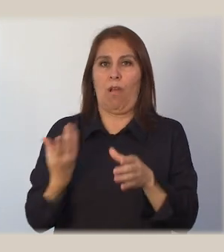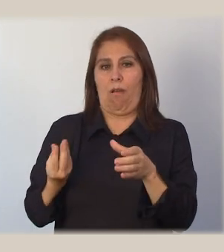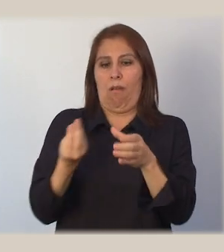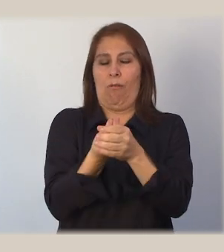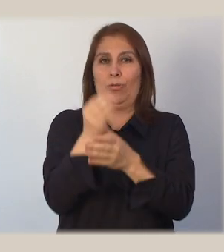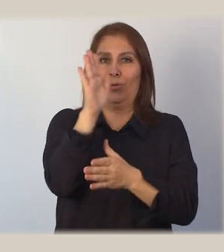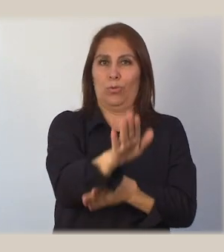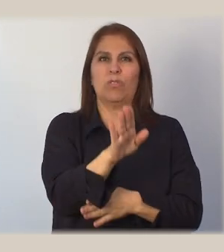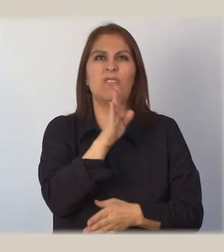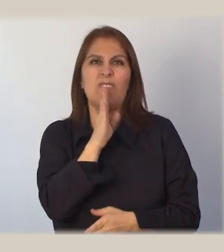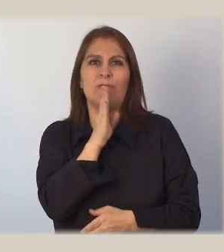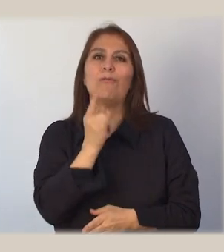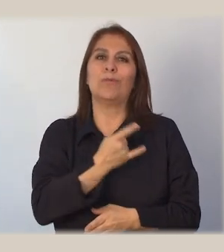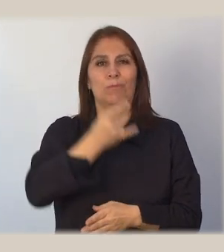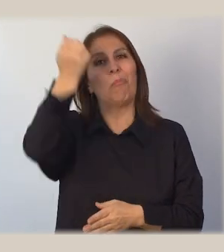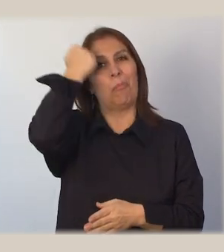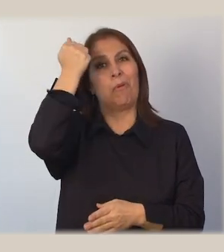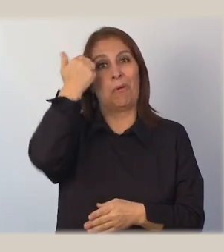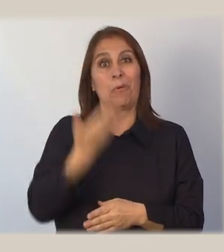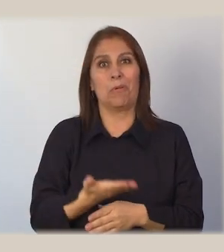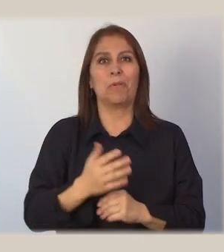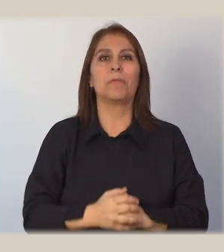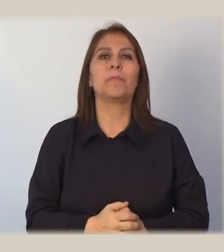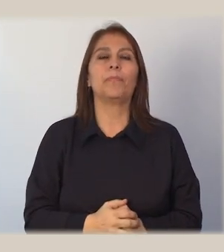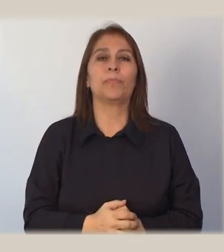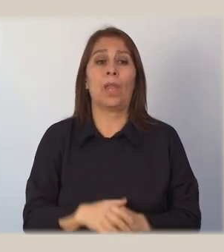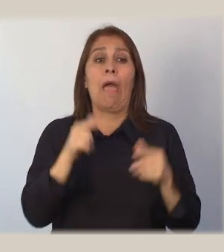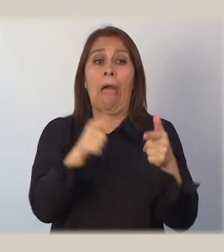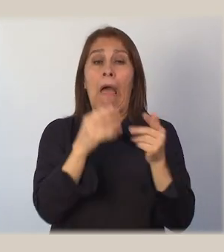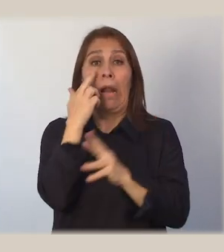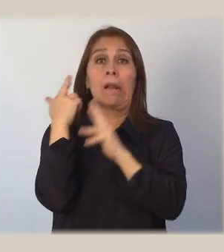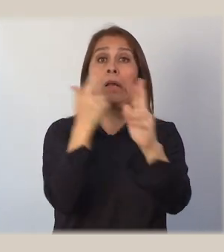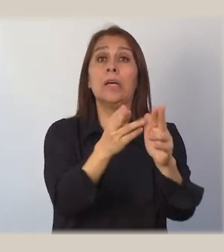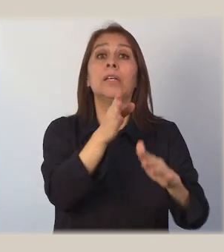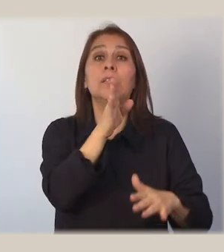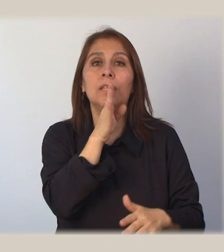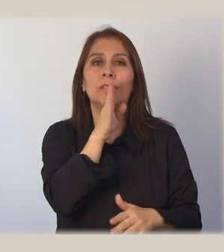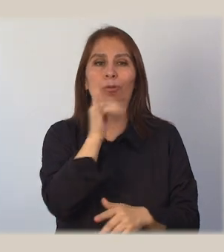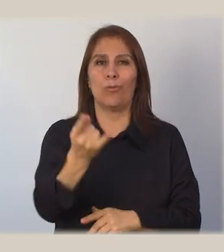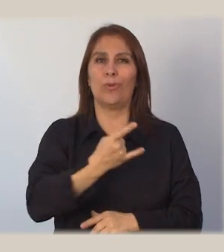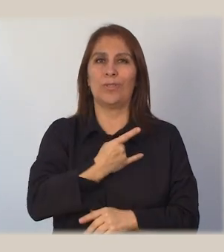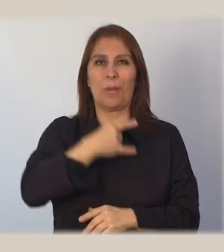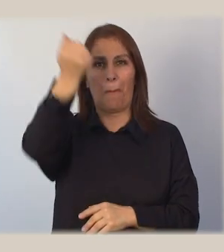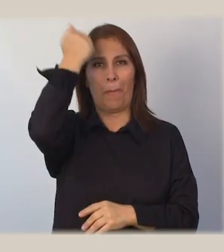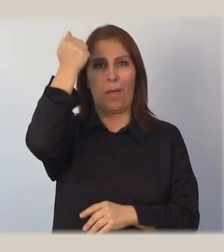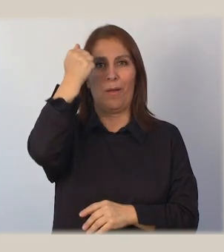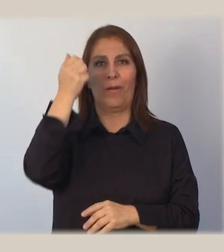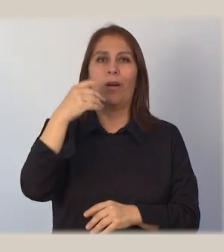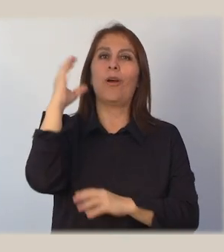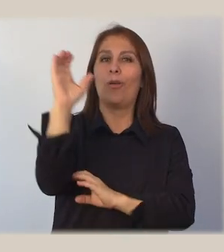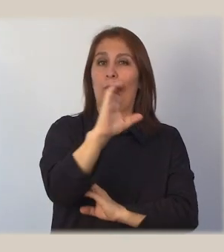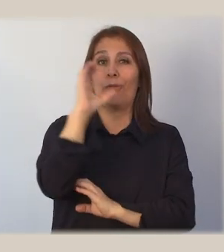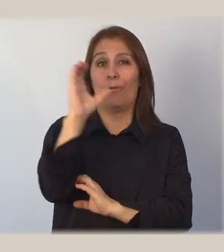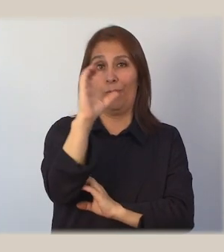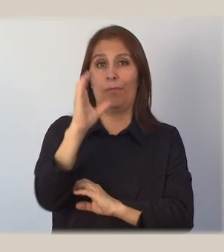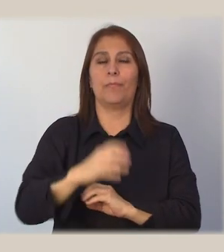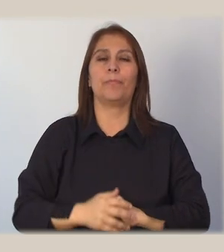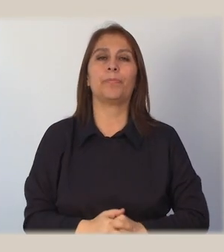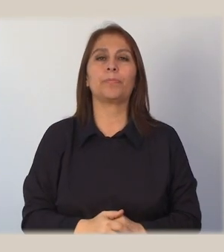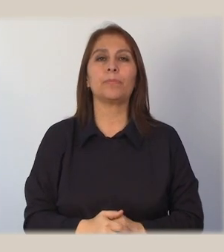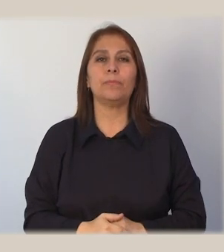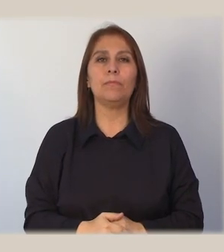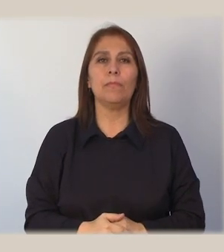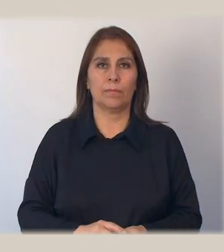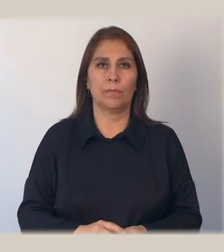Universidad Inclusiva. Este reconocimiento lo obtiene la Universidad Pedagógica de